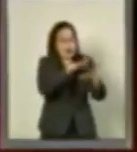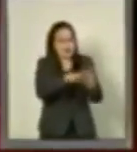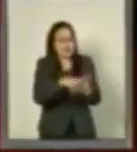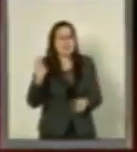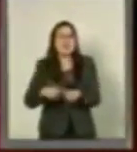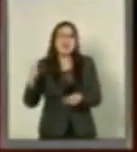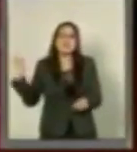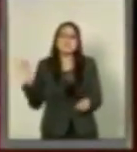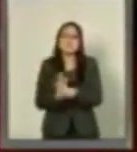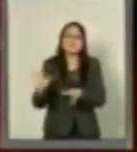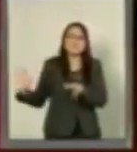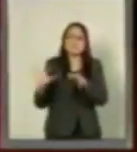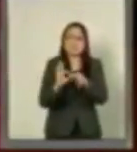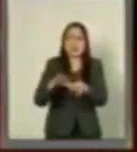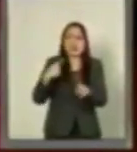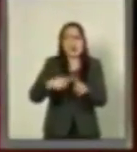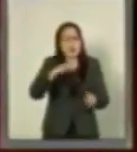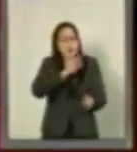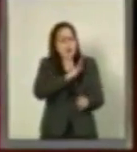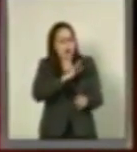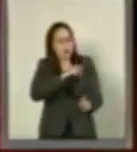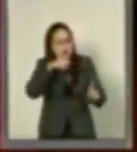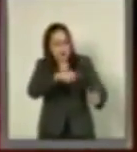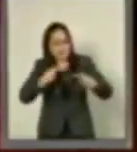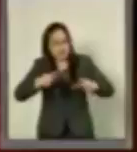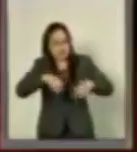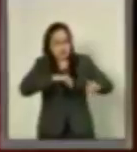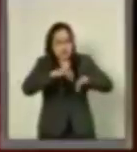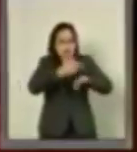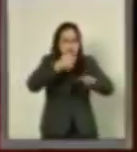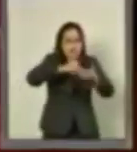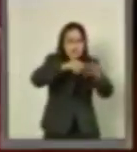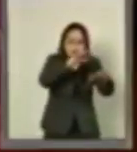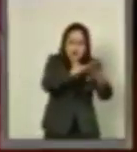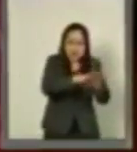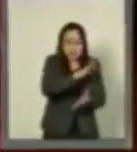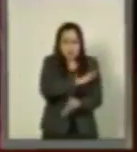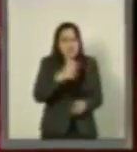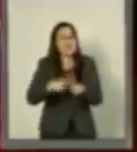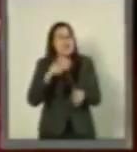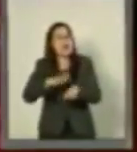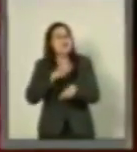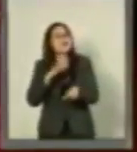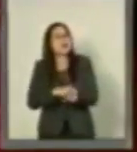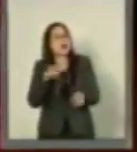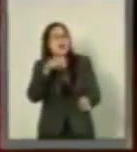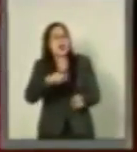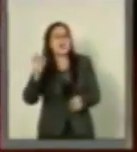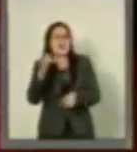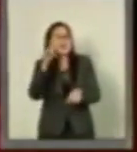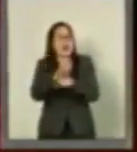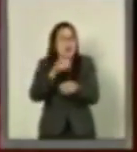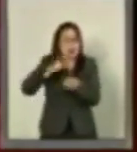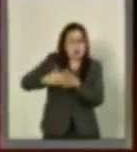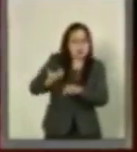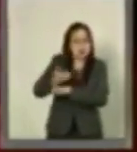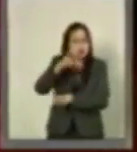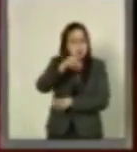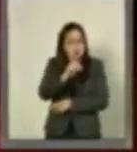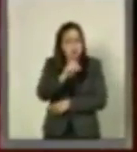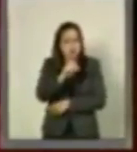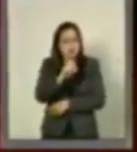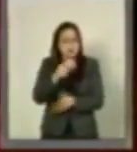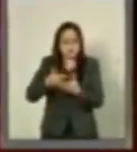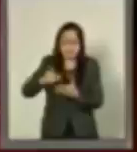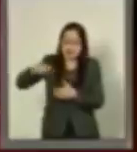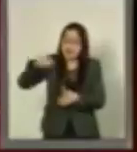validando las capacidades de esas personas, pues es el orden federal y no los órdenes estatales, y ahí tenemos un